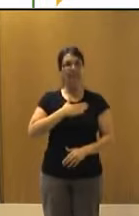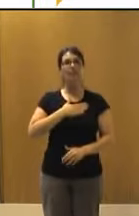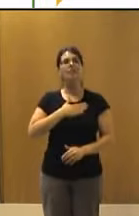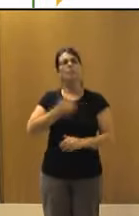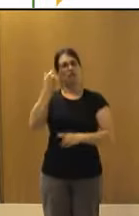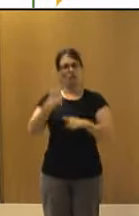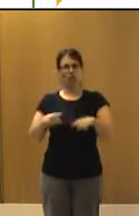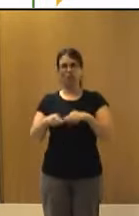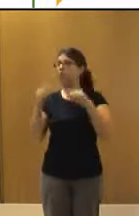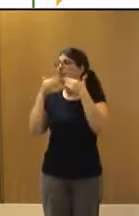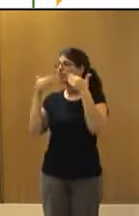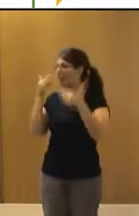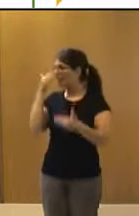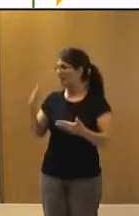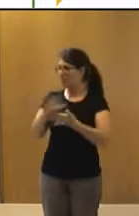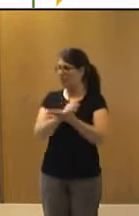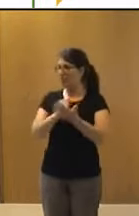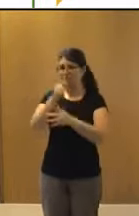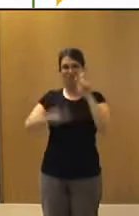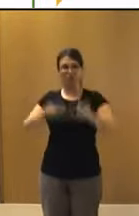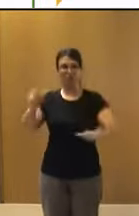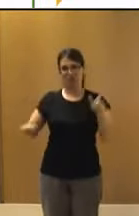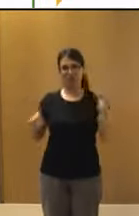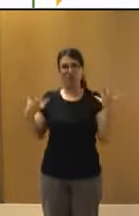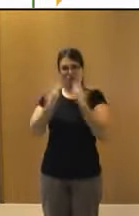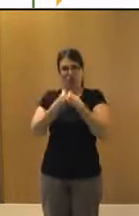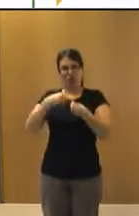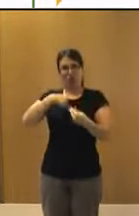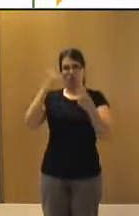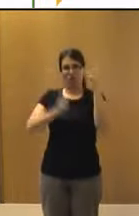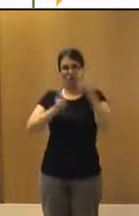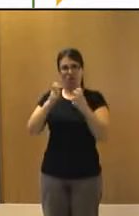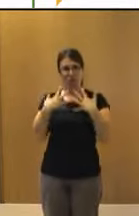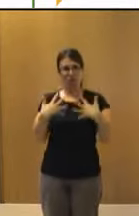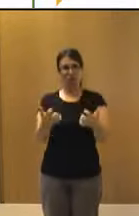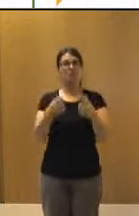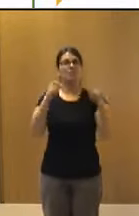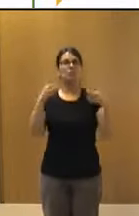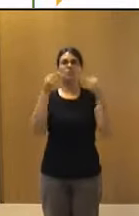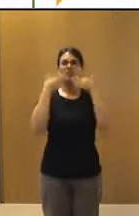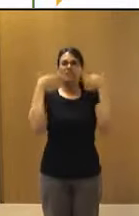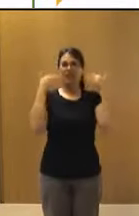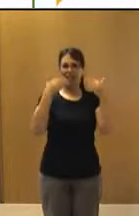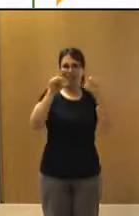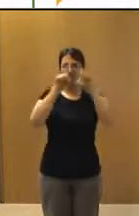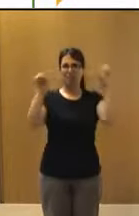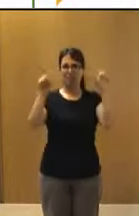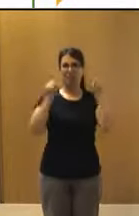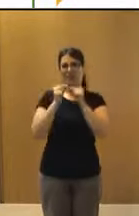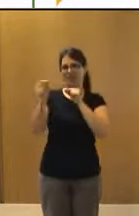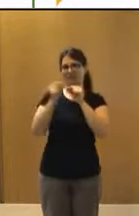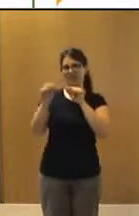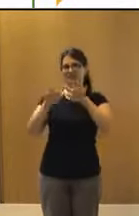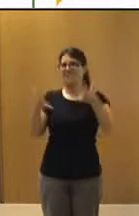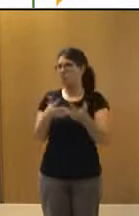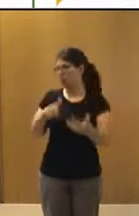hoy y mañana más. Muchísimas gracias de verdad a todas las personas que nos habéis acompañado. Muchísimas gracias a la